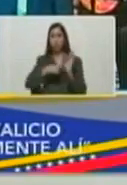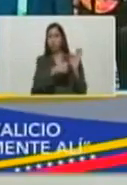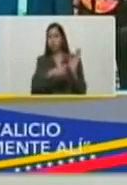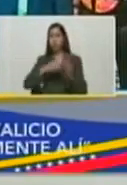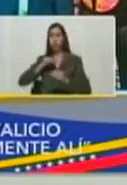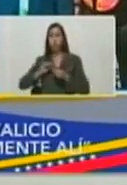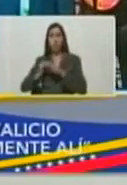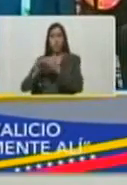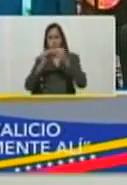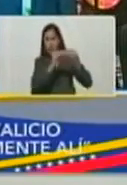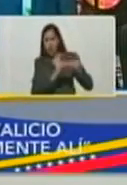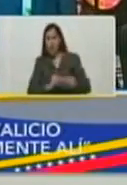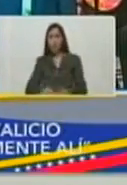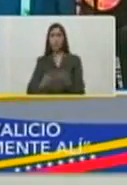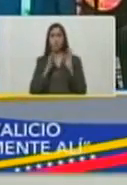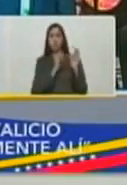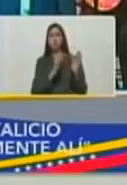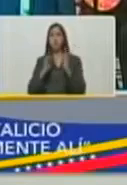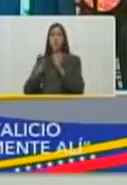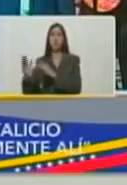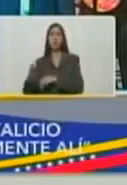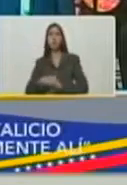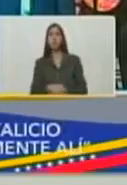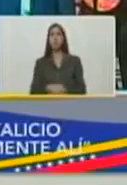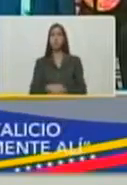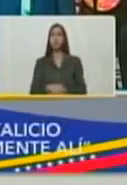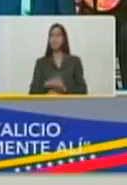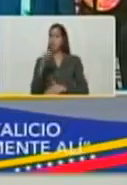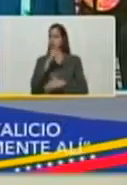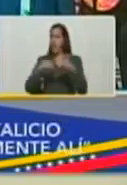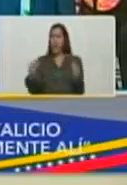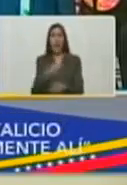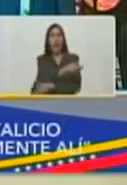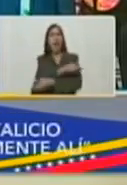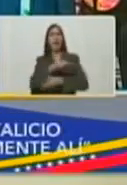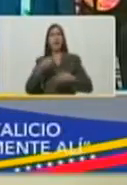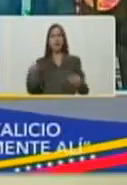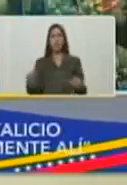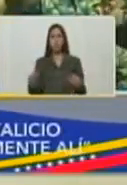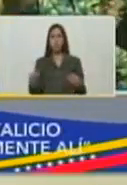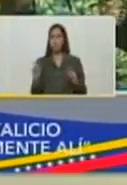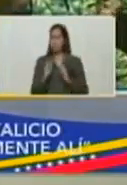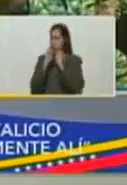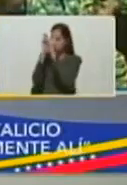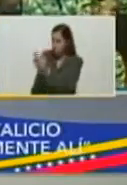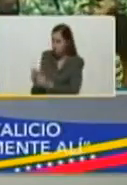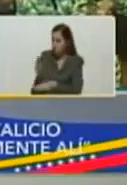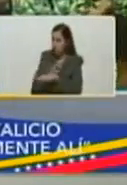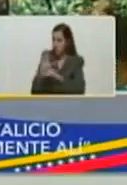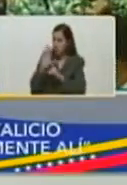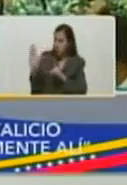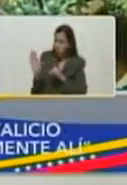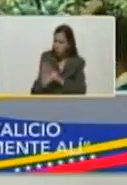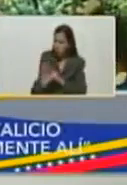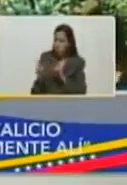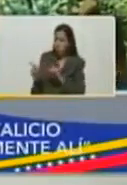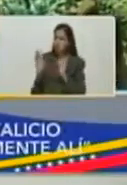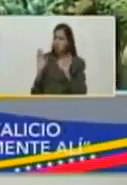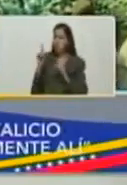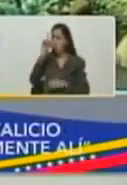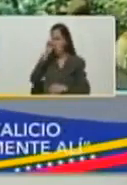al cine seriado, en su más alta calidad. Ernesto Villegas, te doy un